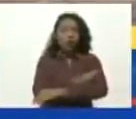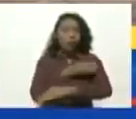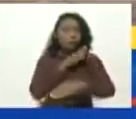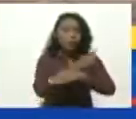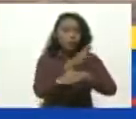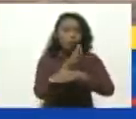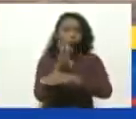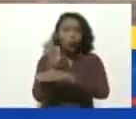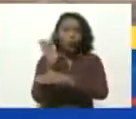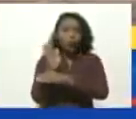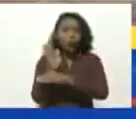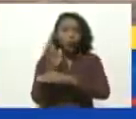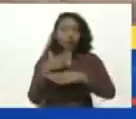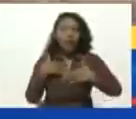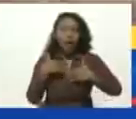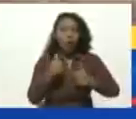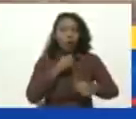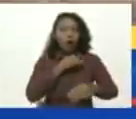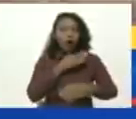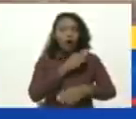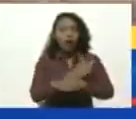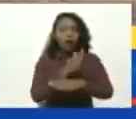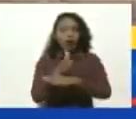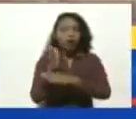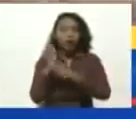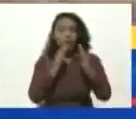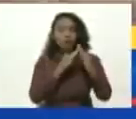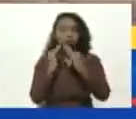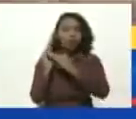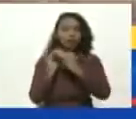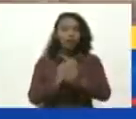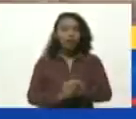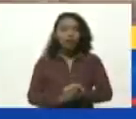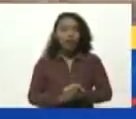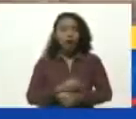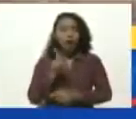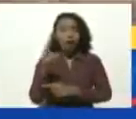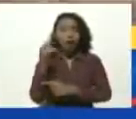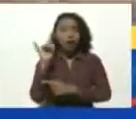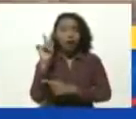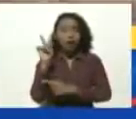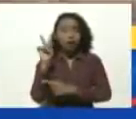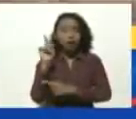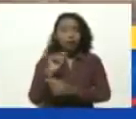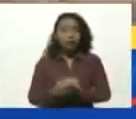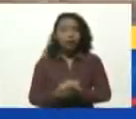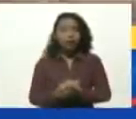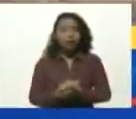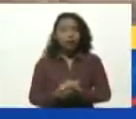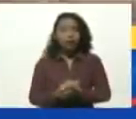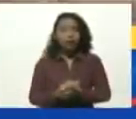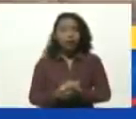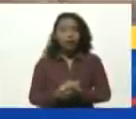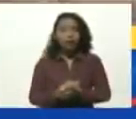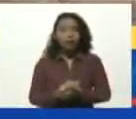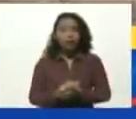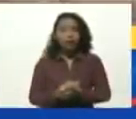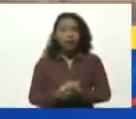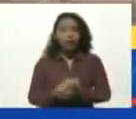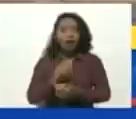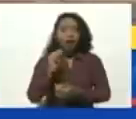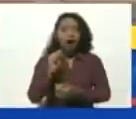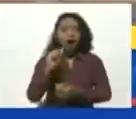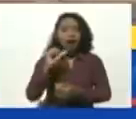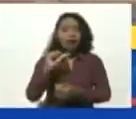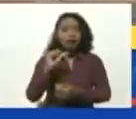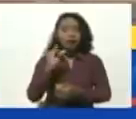casa, salud casa por casa. Allá está precisamente en la ASIT Barrio